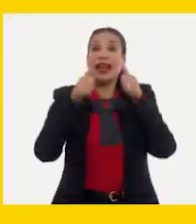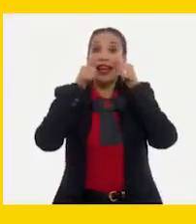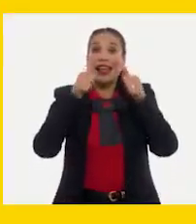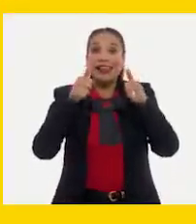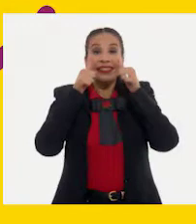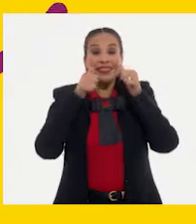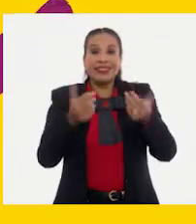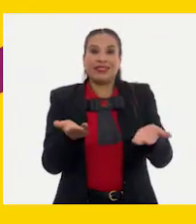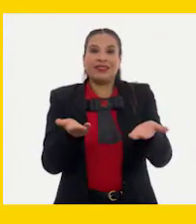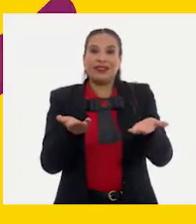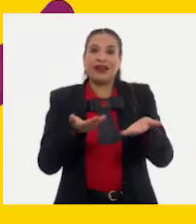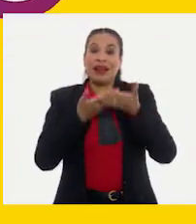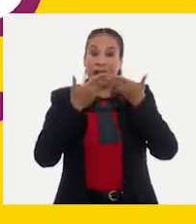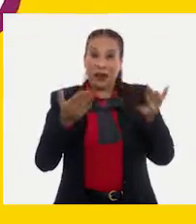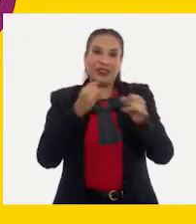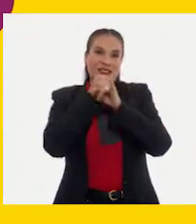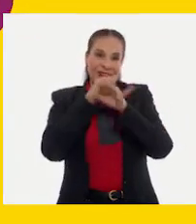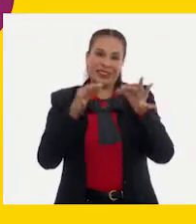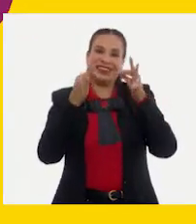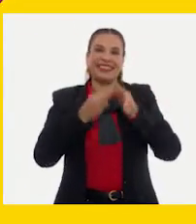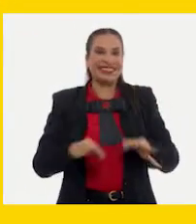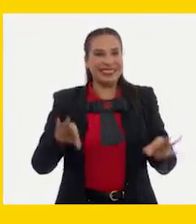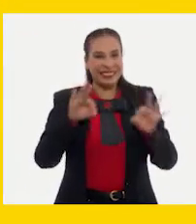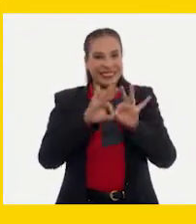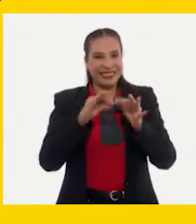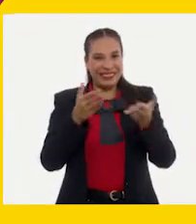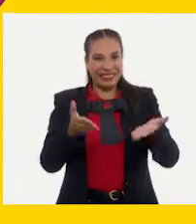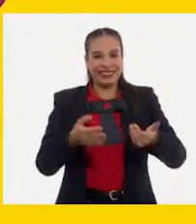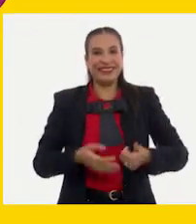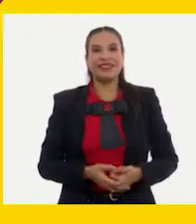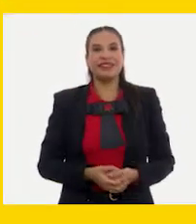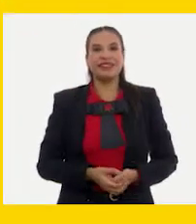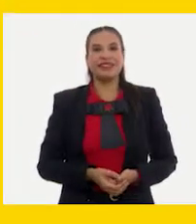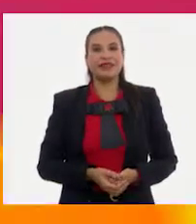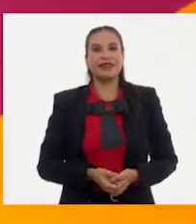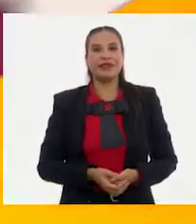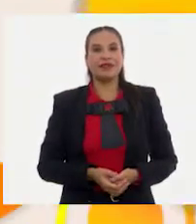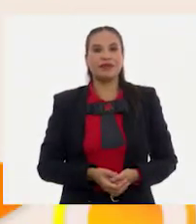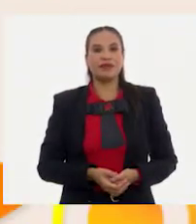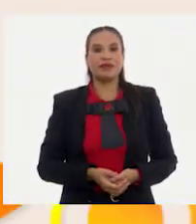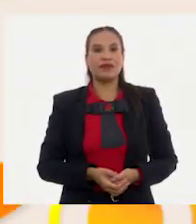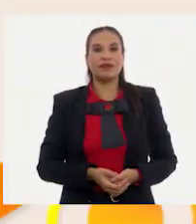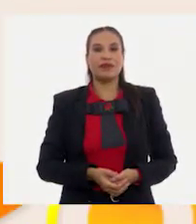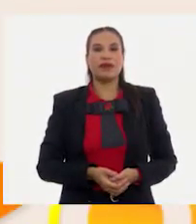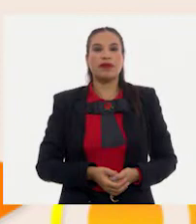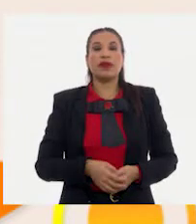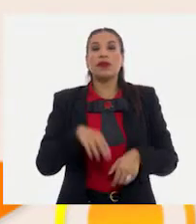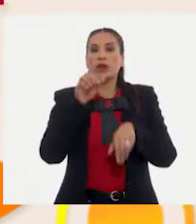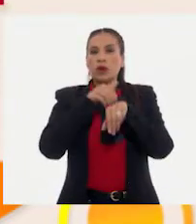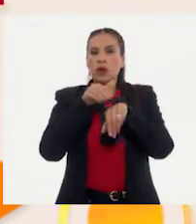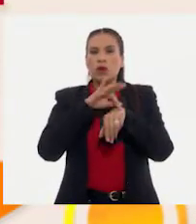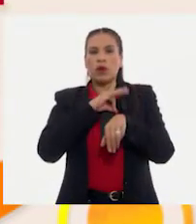¡Atención! ¡Atención! A continuación, información importante. A este